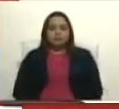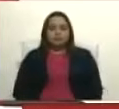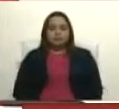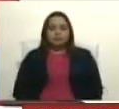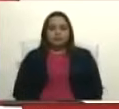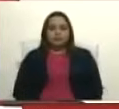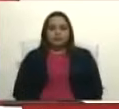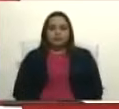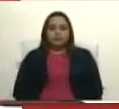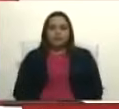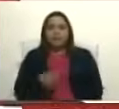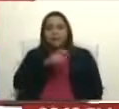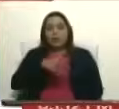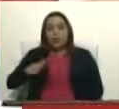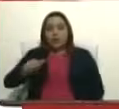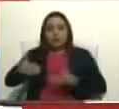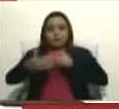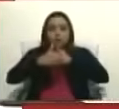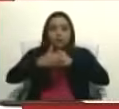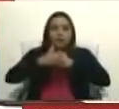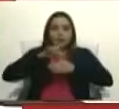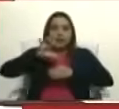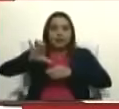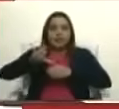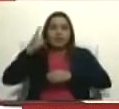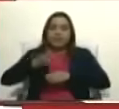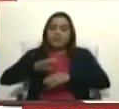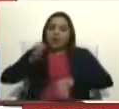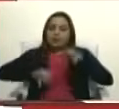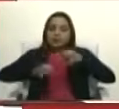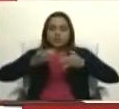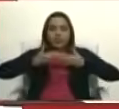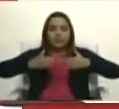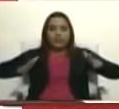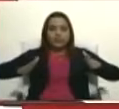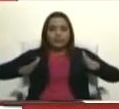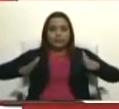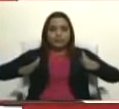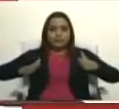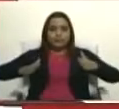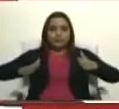Quien atentó contra el país debería tener juicio abierto.